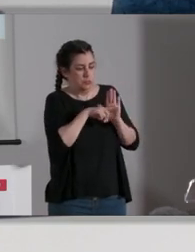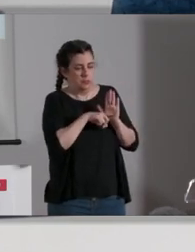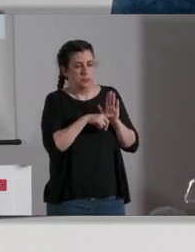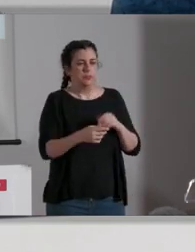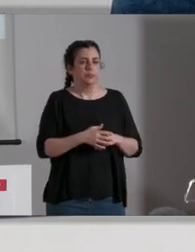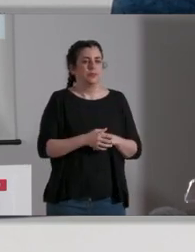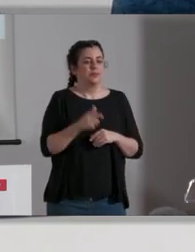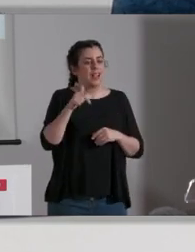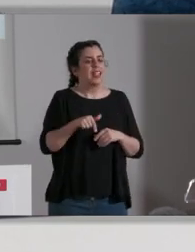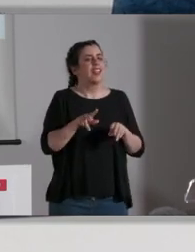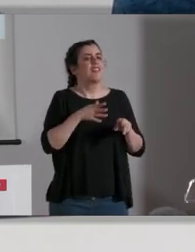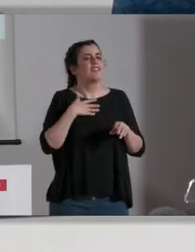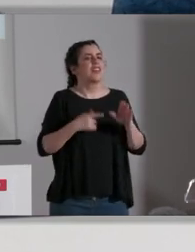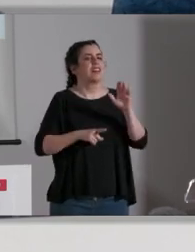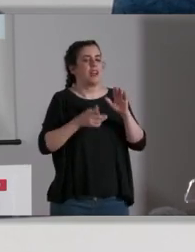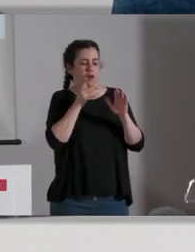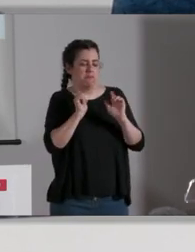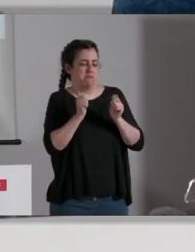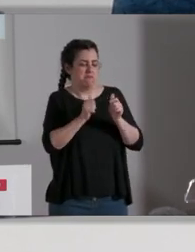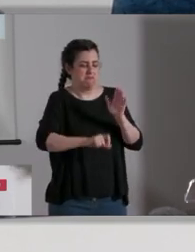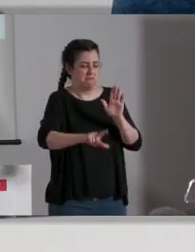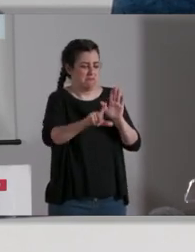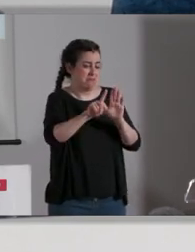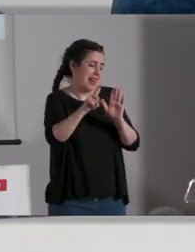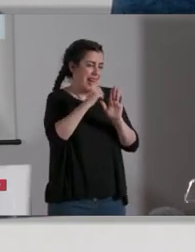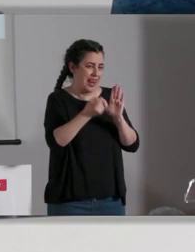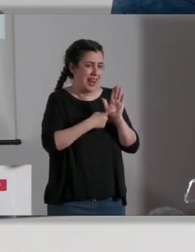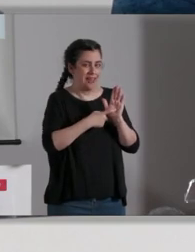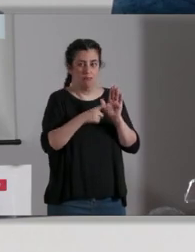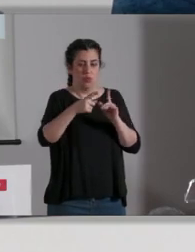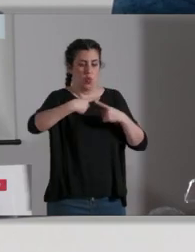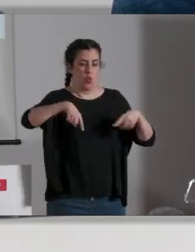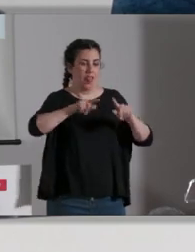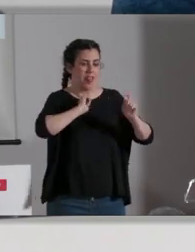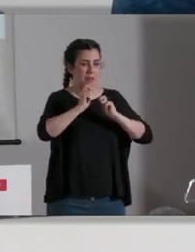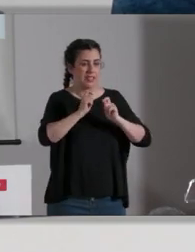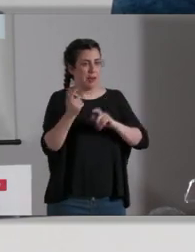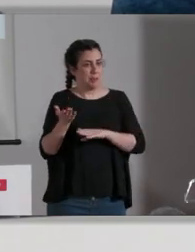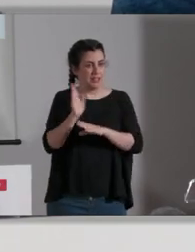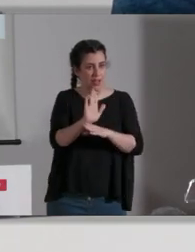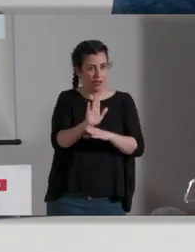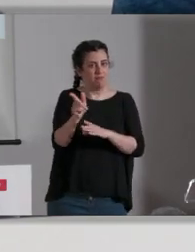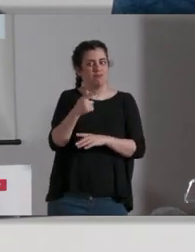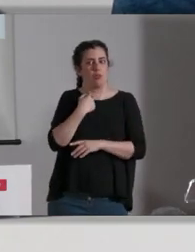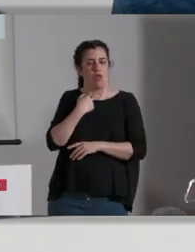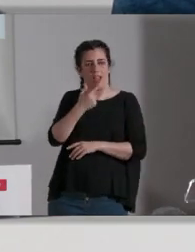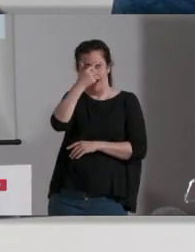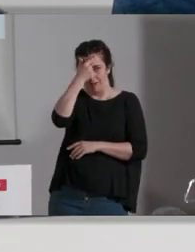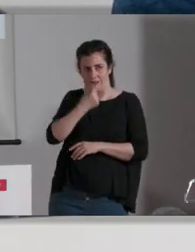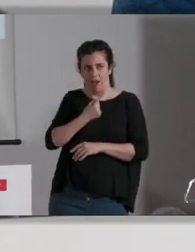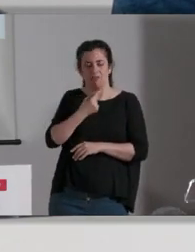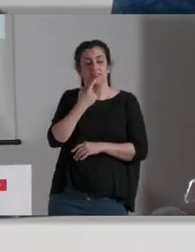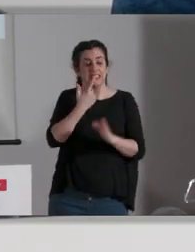en Navarra, como decía Begoña Alfaro, en la rueda de prensa de presentación de las jornadas, nos daría seguridad jurídica